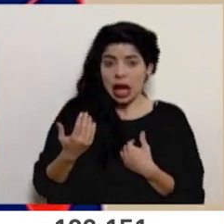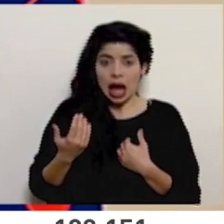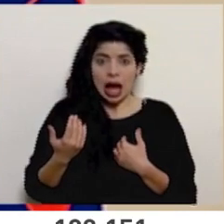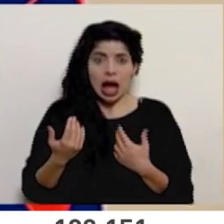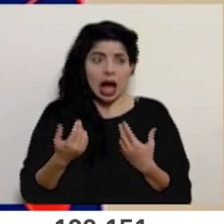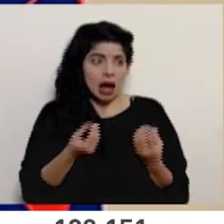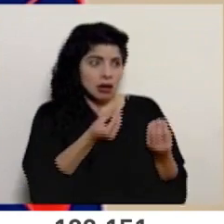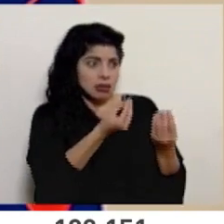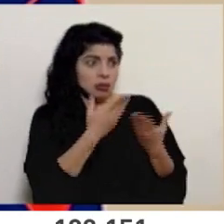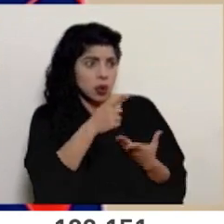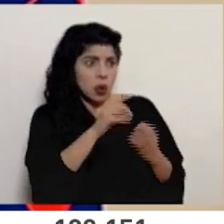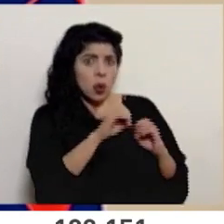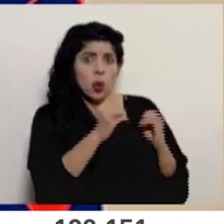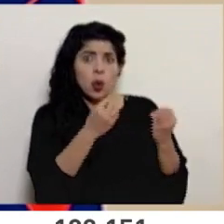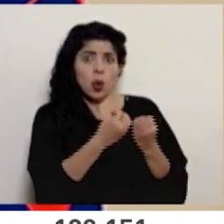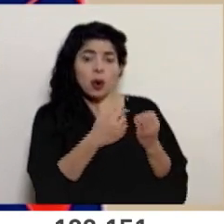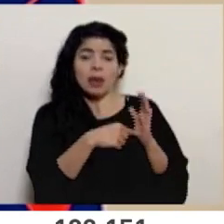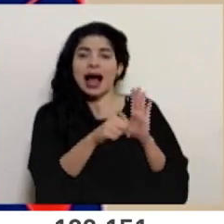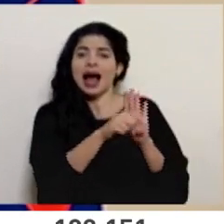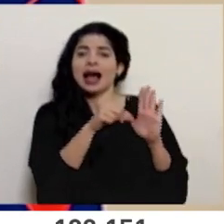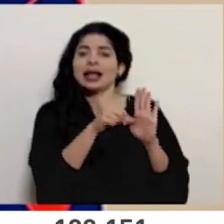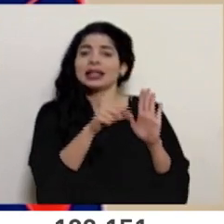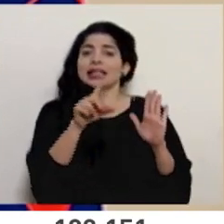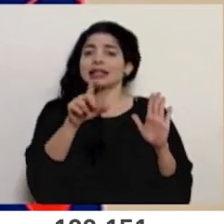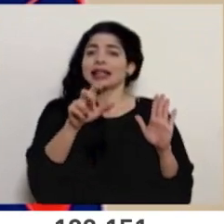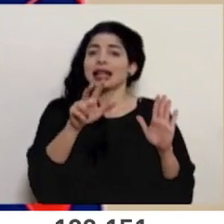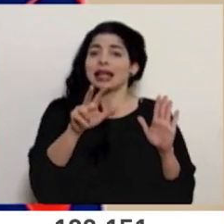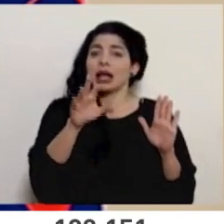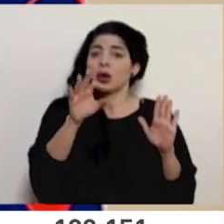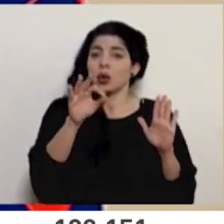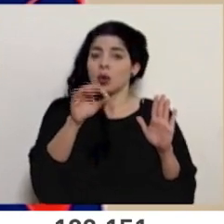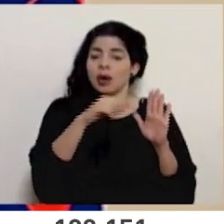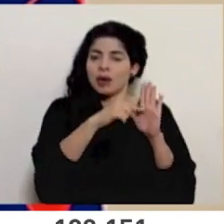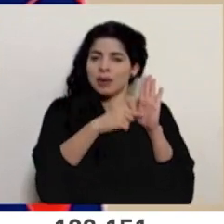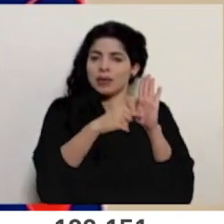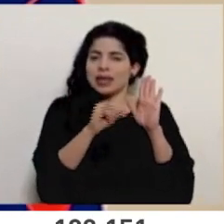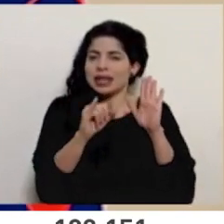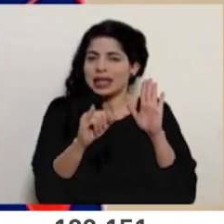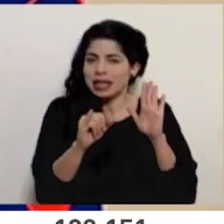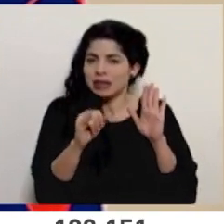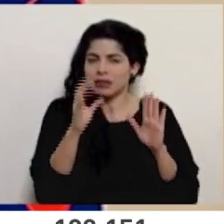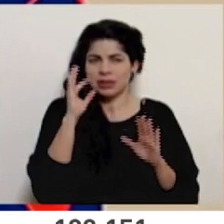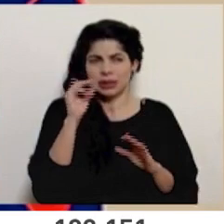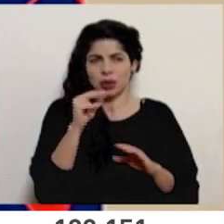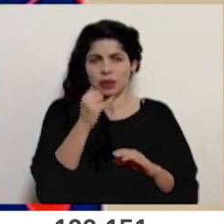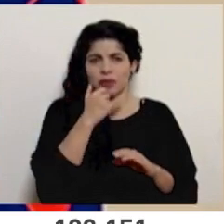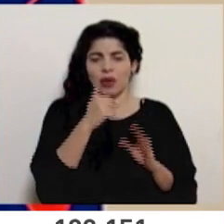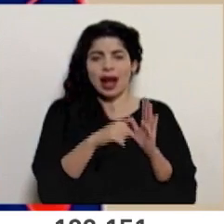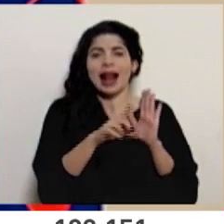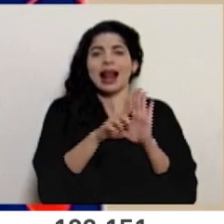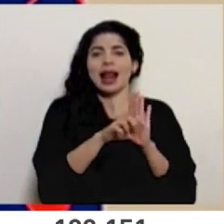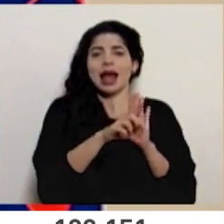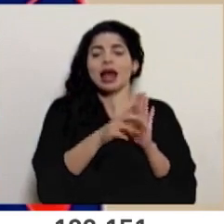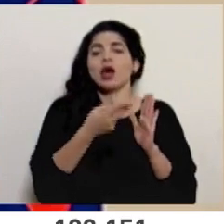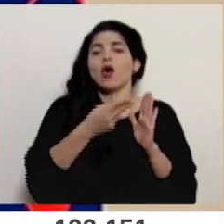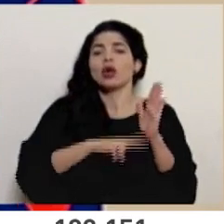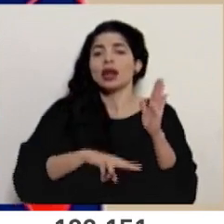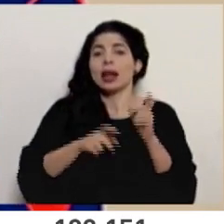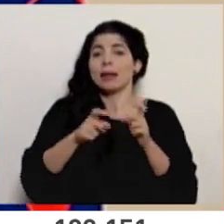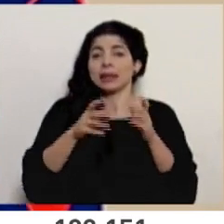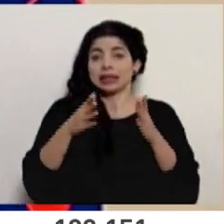de una organización, el artículo 139, inciso I, si mal no recuerdo, del reglamento de la Ley de Contratación